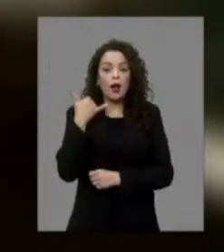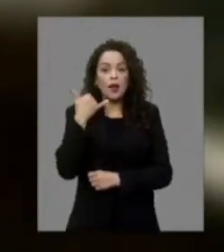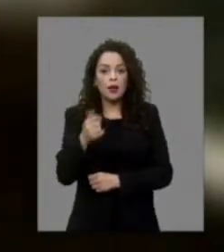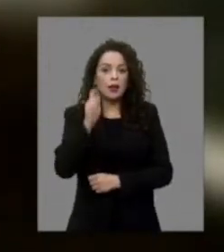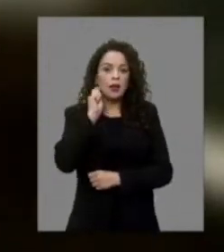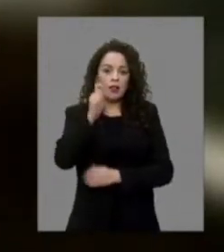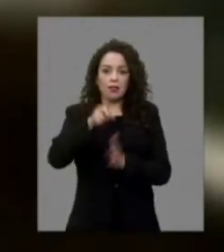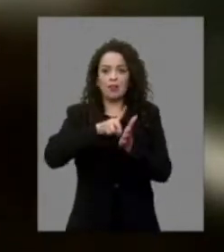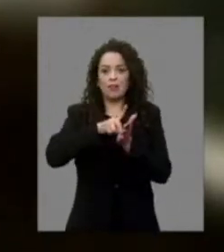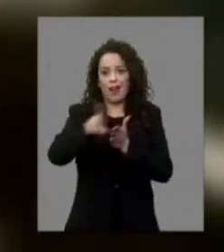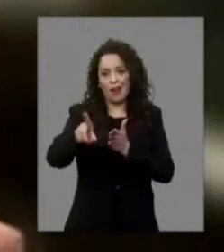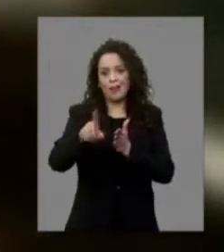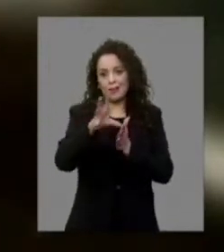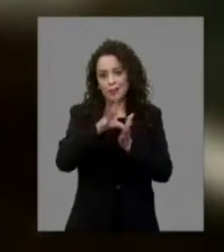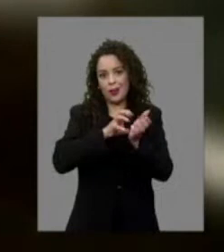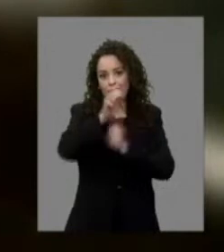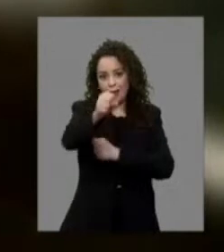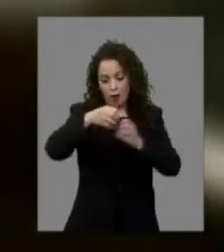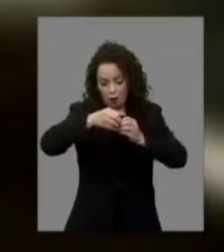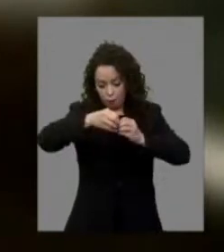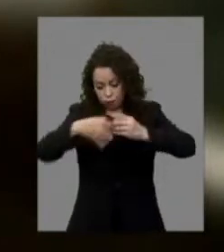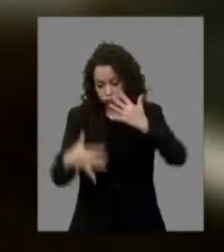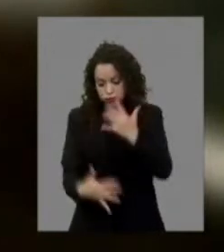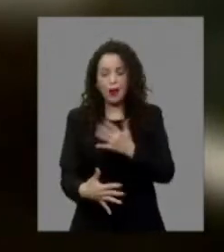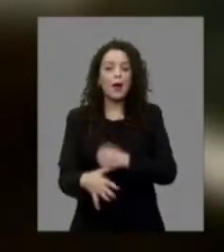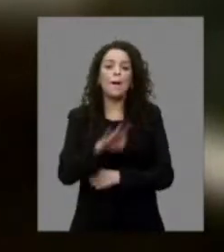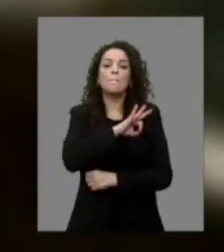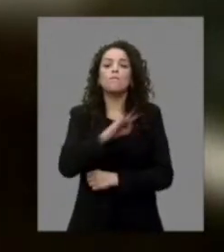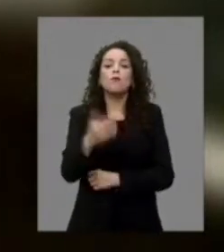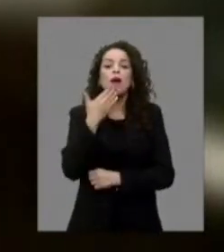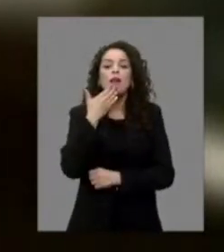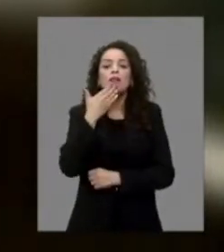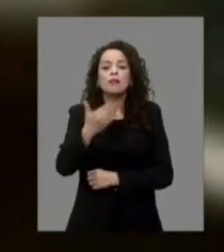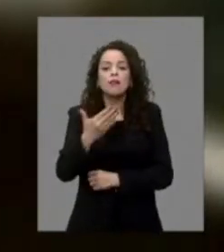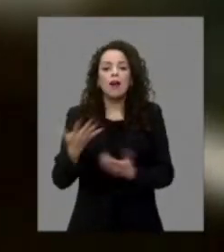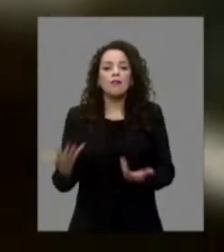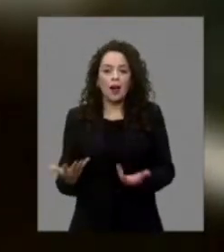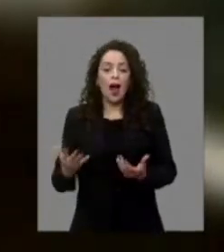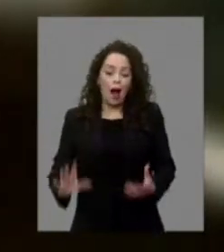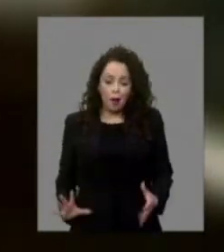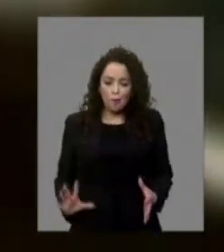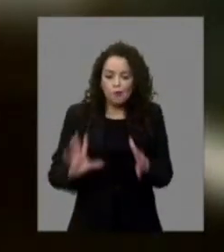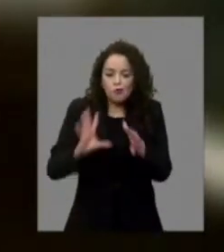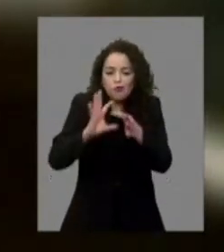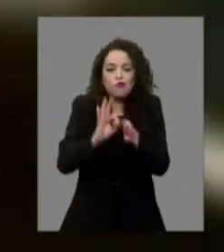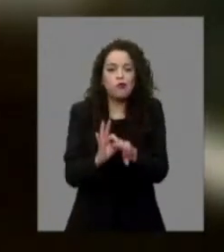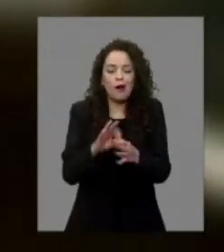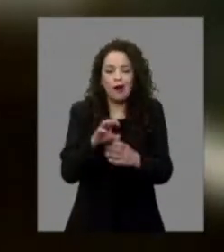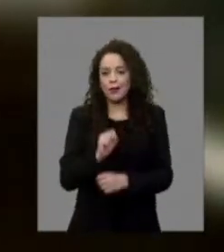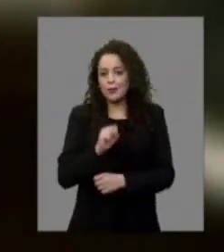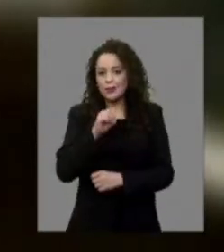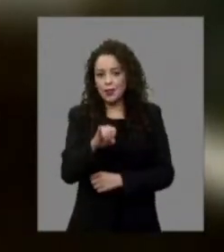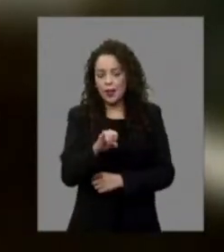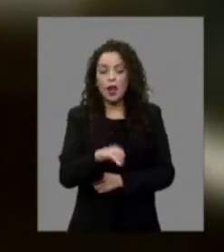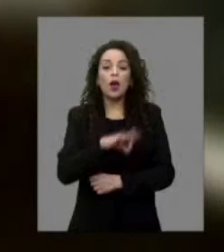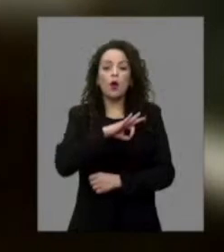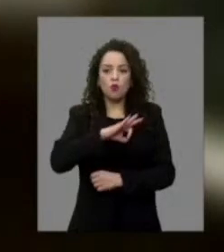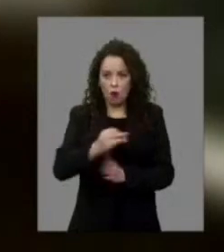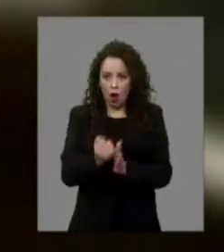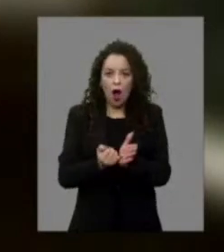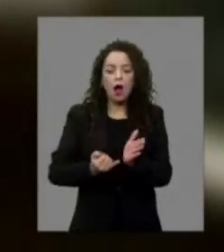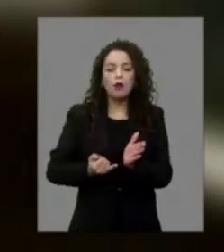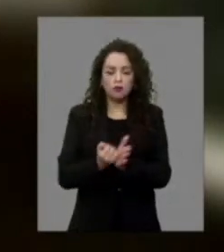derechos de nuestra Constitución, han podido complementarse y han podido llegar a determinar